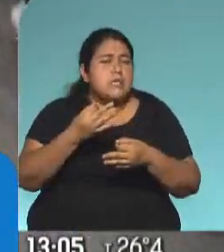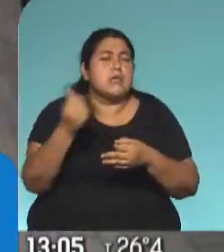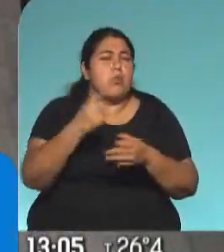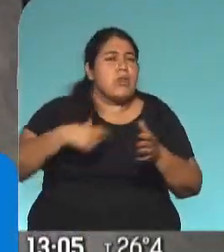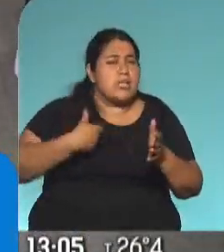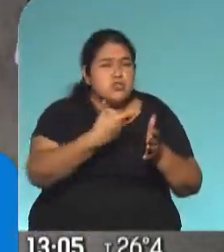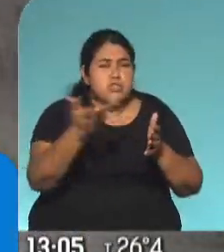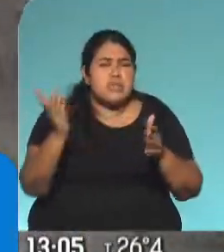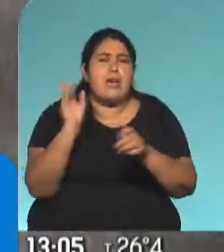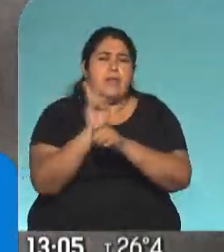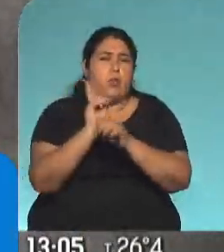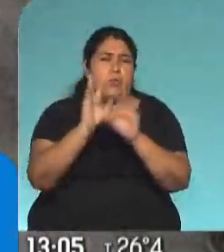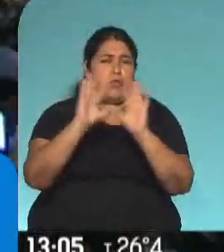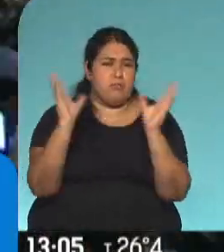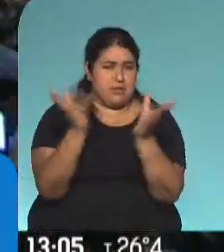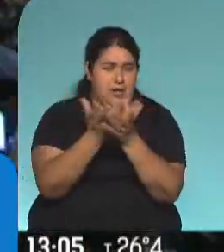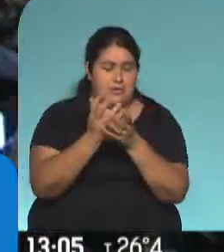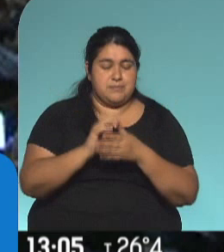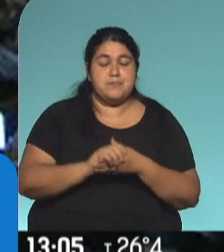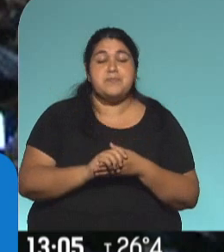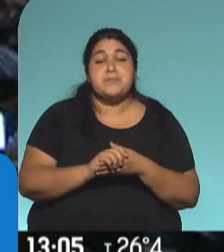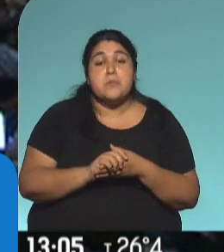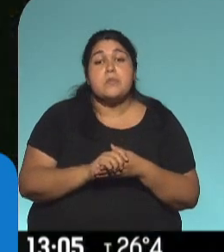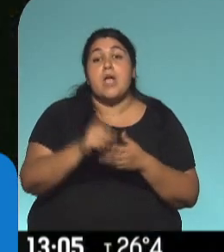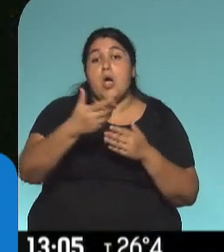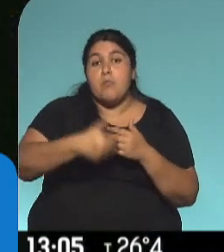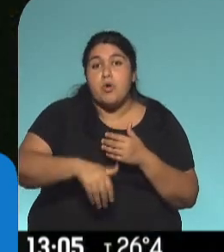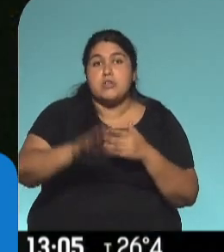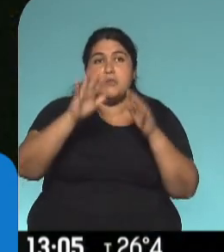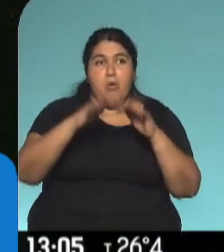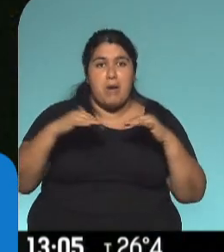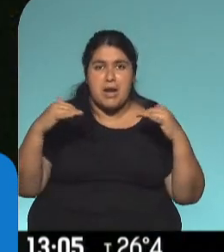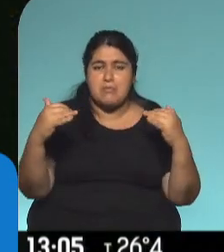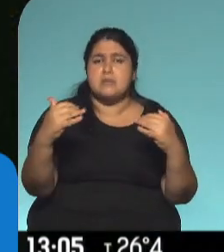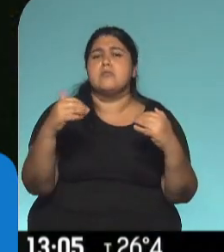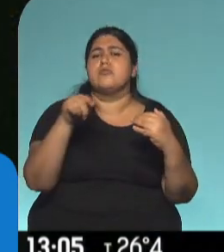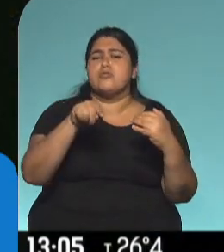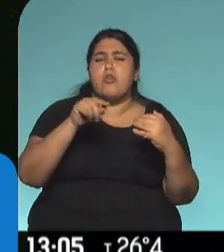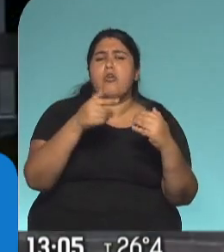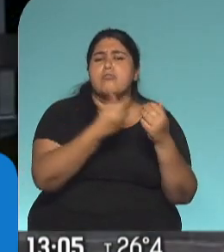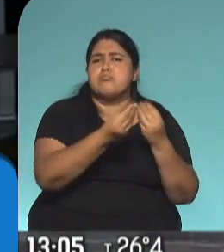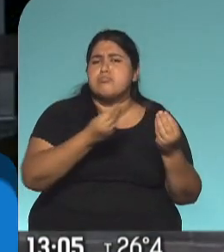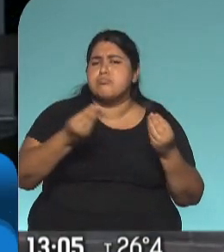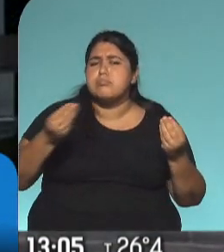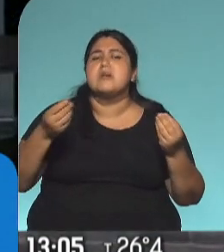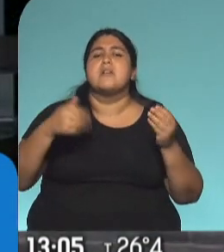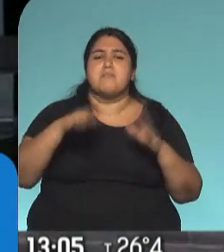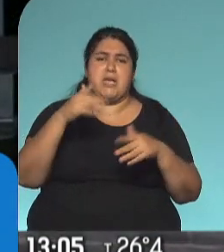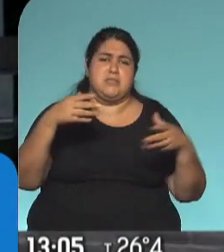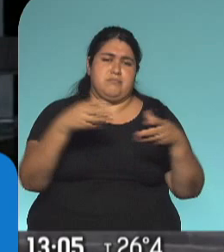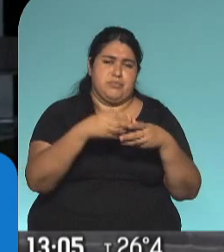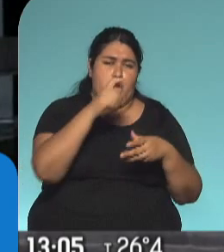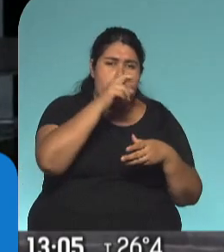sociales y ambientales. La composición del próximo Parlamento tendrá como primera minoría a la coalición correísta